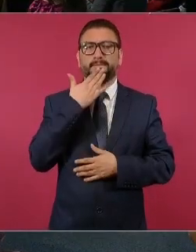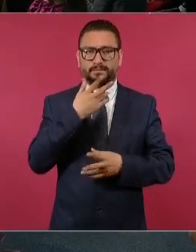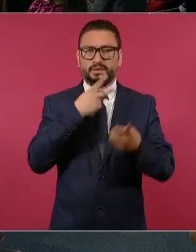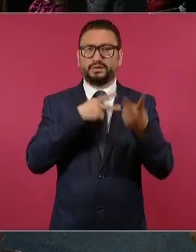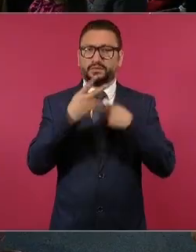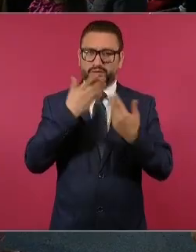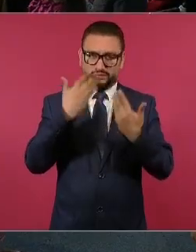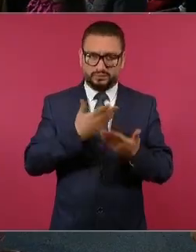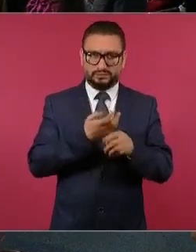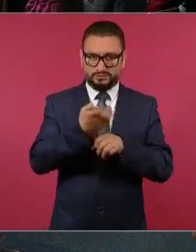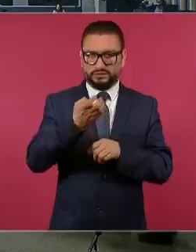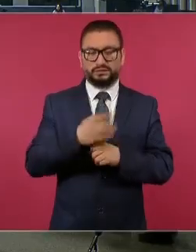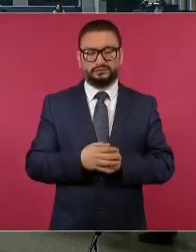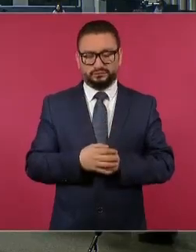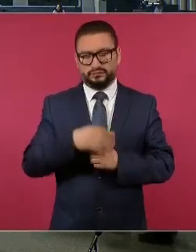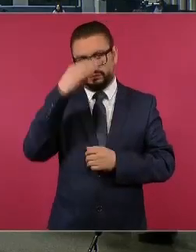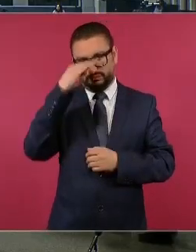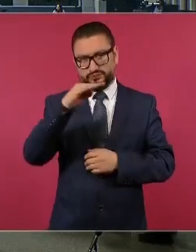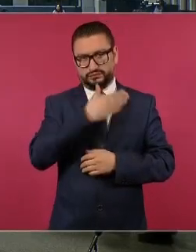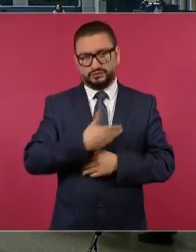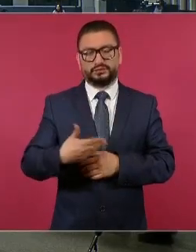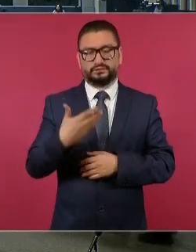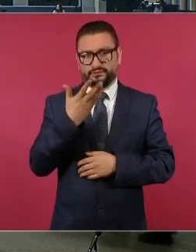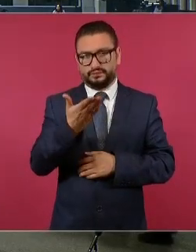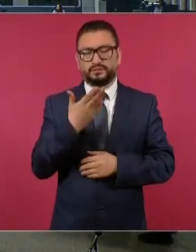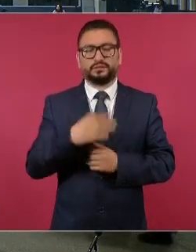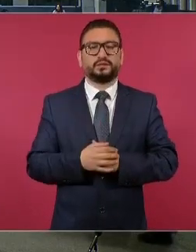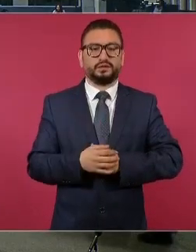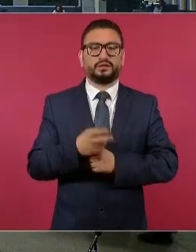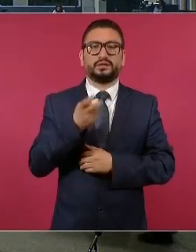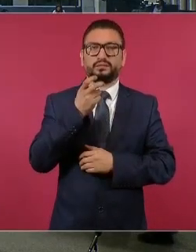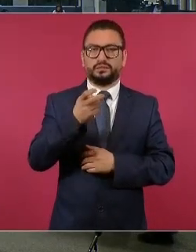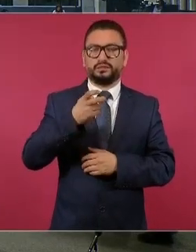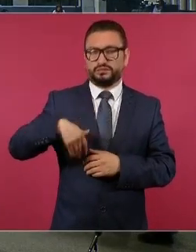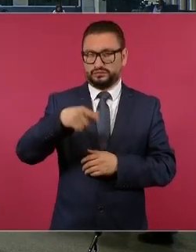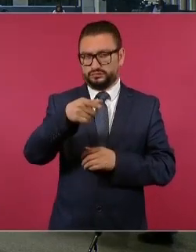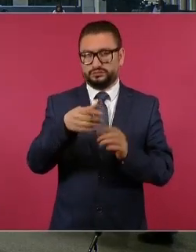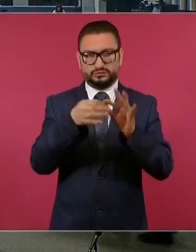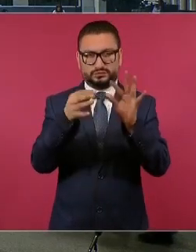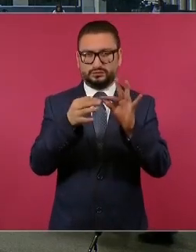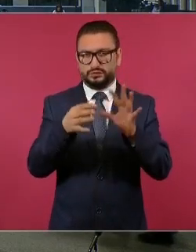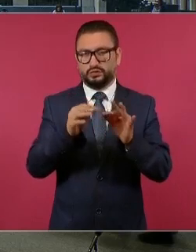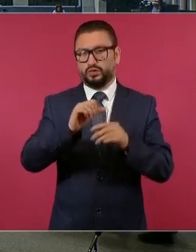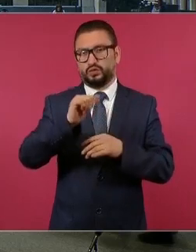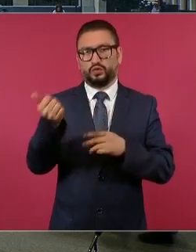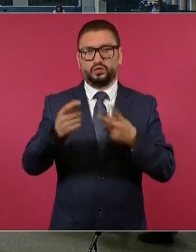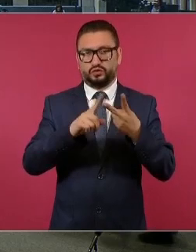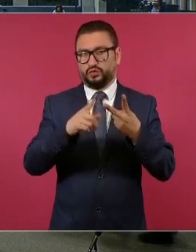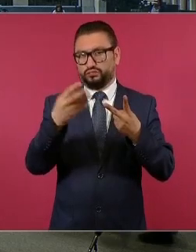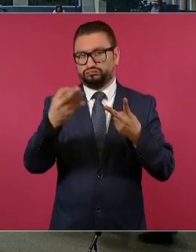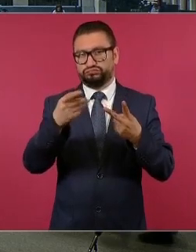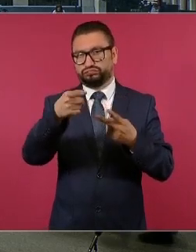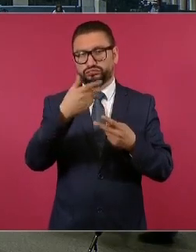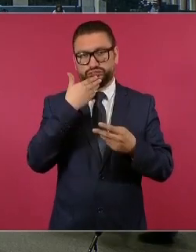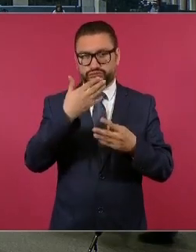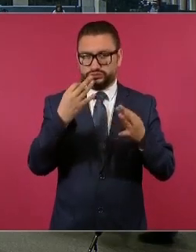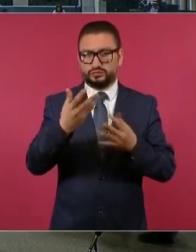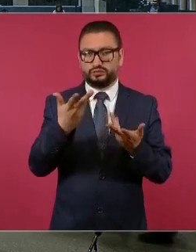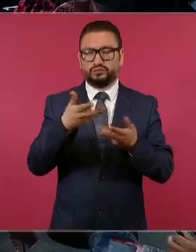a nuestro estado, señor presidente. Y de hecho, al respecto de lo que dice, bueno, creo que el otro gran acierto, usted habló de la